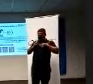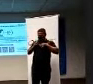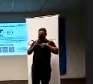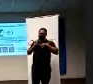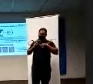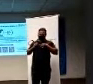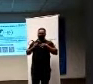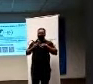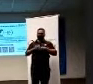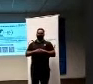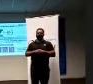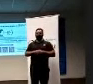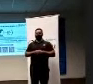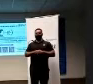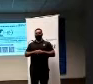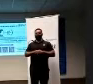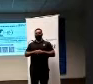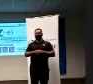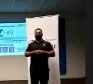podían depositar en los ojos, nariz y boca,